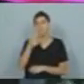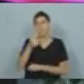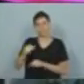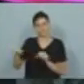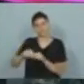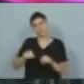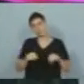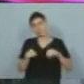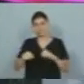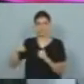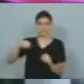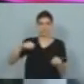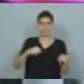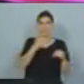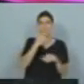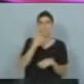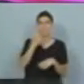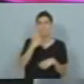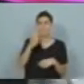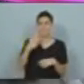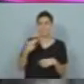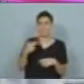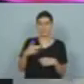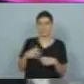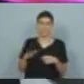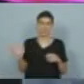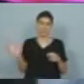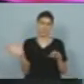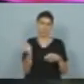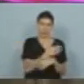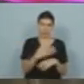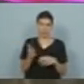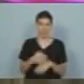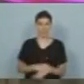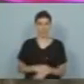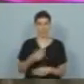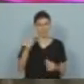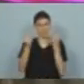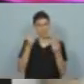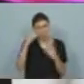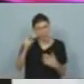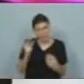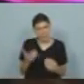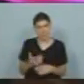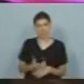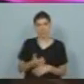el changuito, va por todos lados. ¿Qué te pasa vos, pibe?